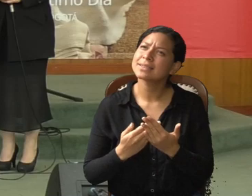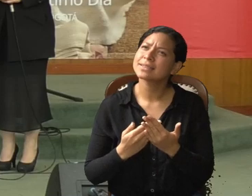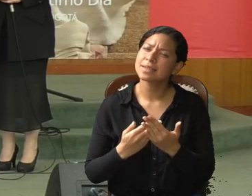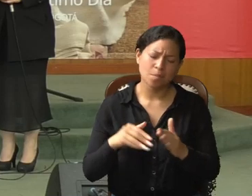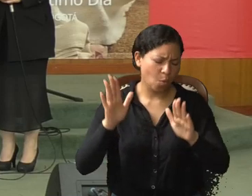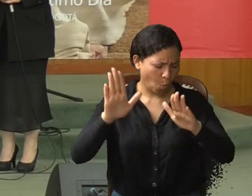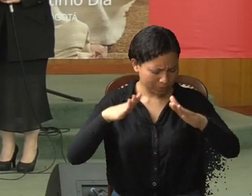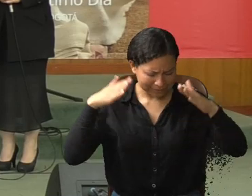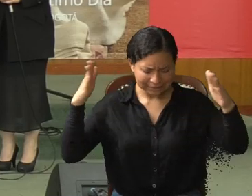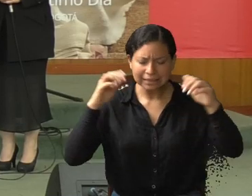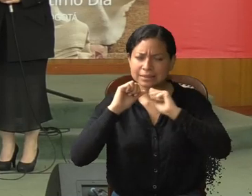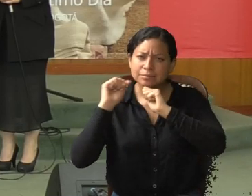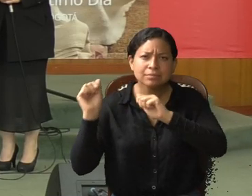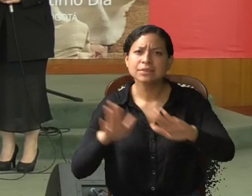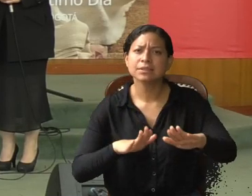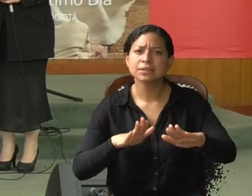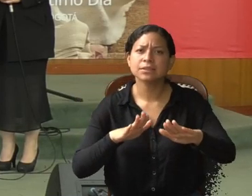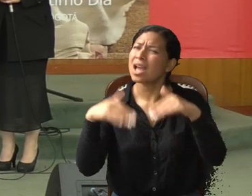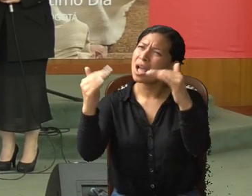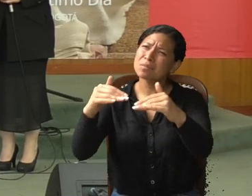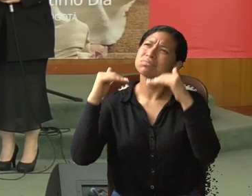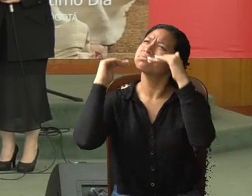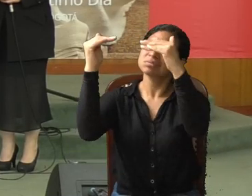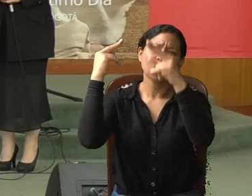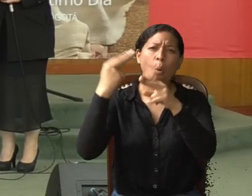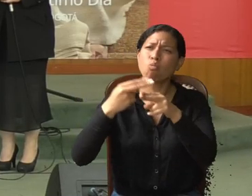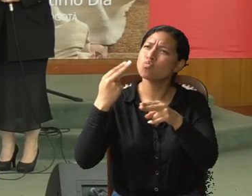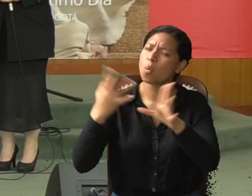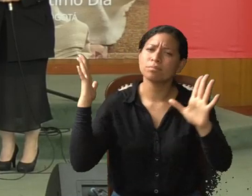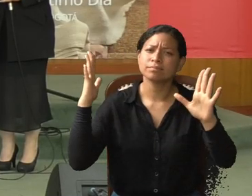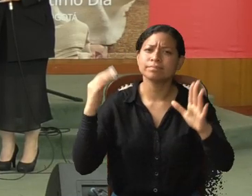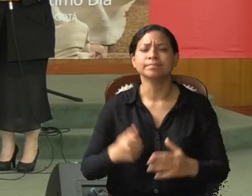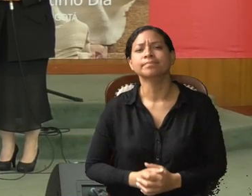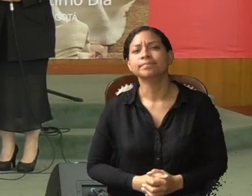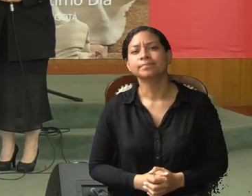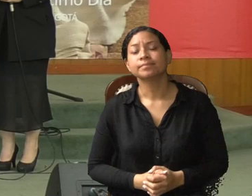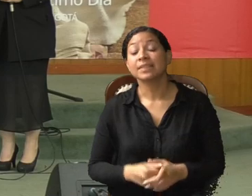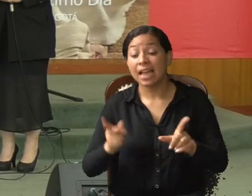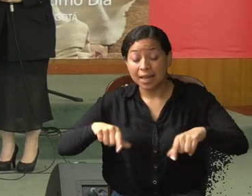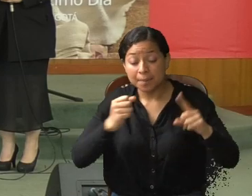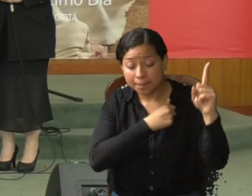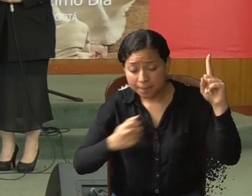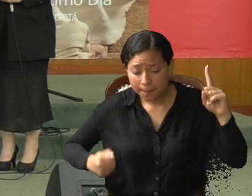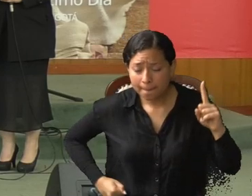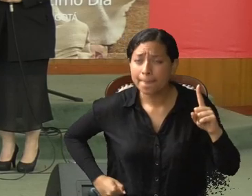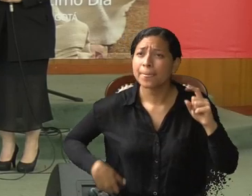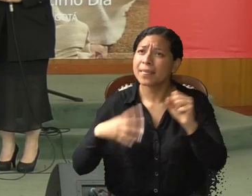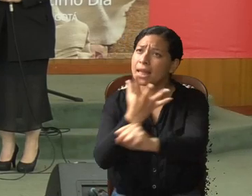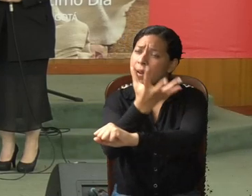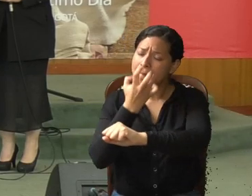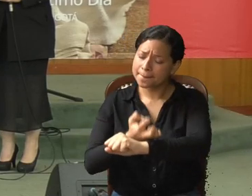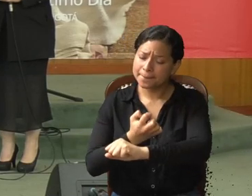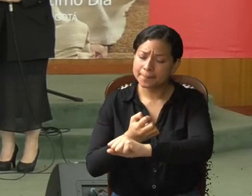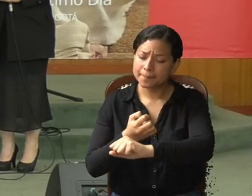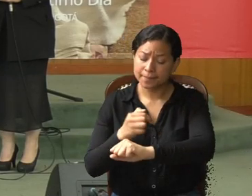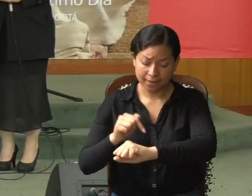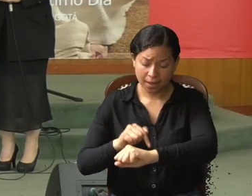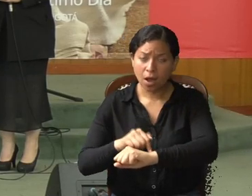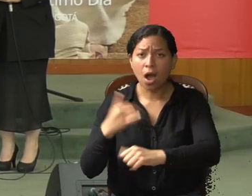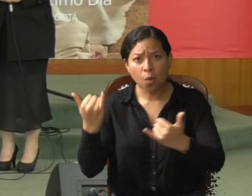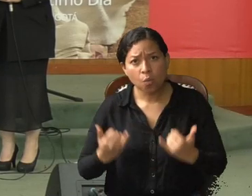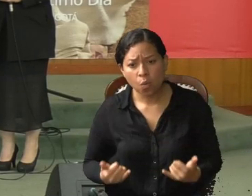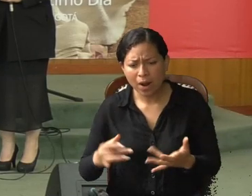favores y para exaltar tu divino nombre. También, Señor, para implorarte que en este momento tu Santo